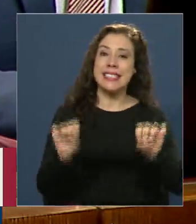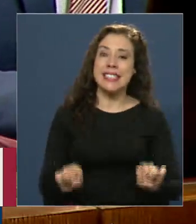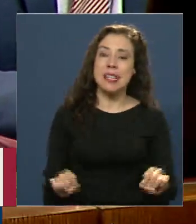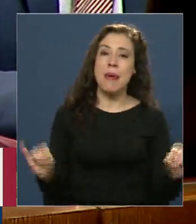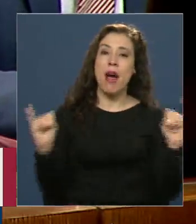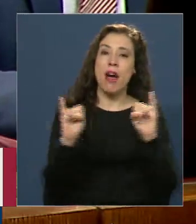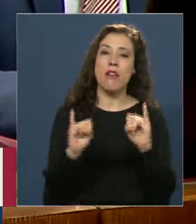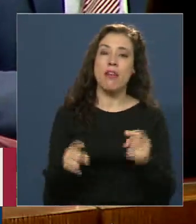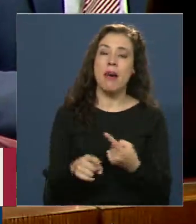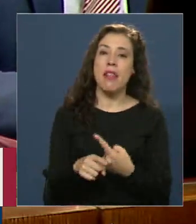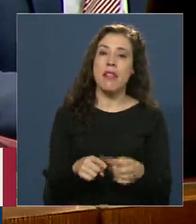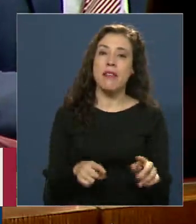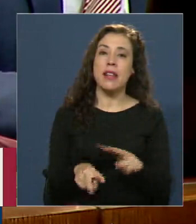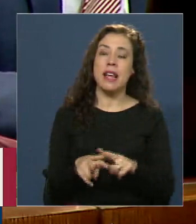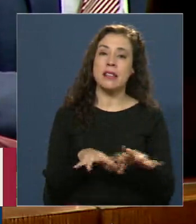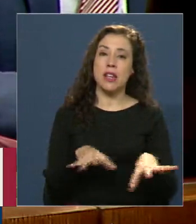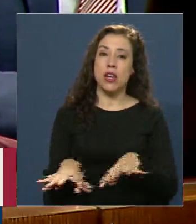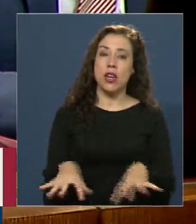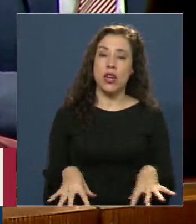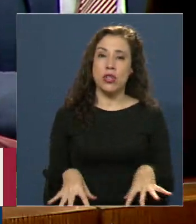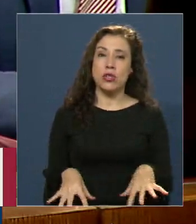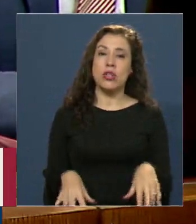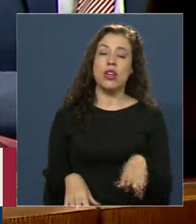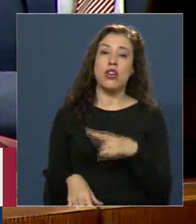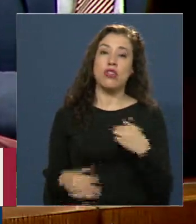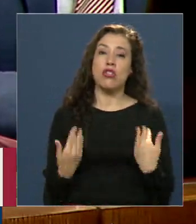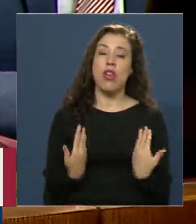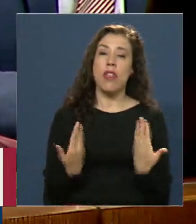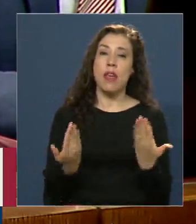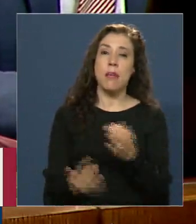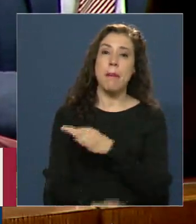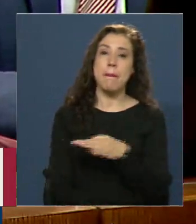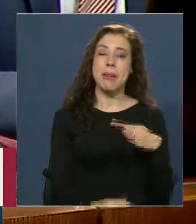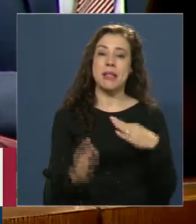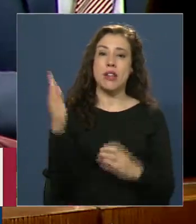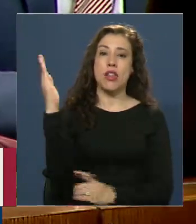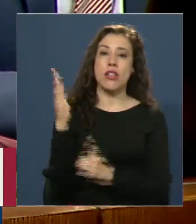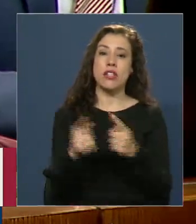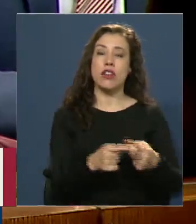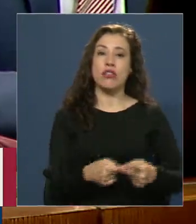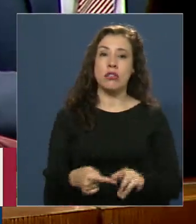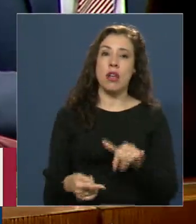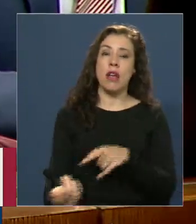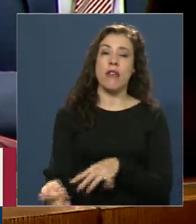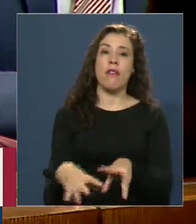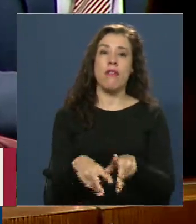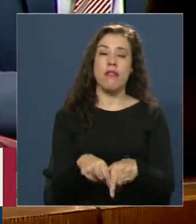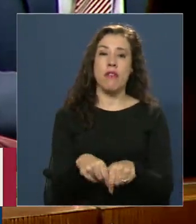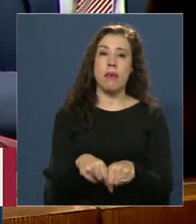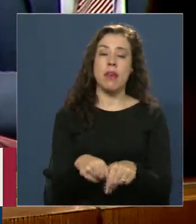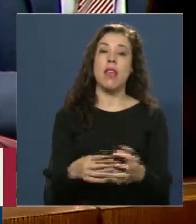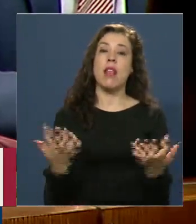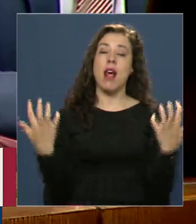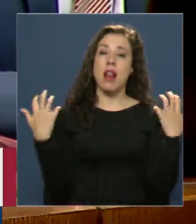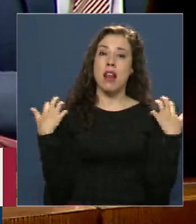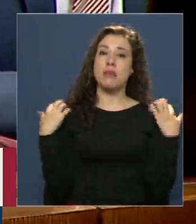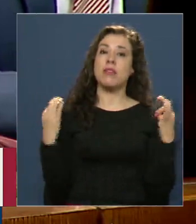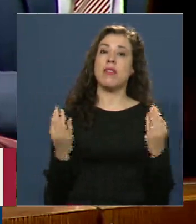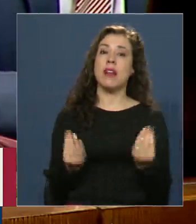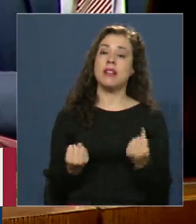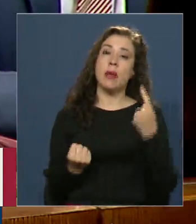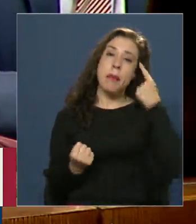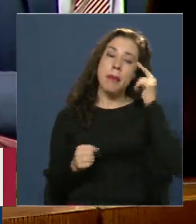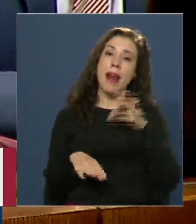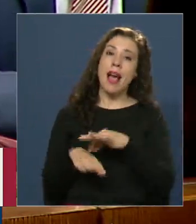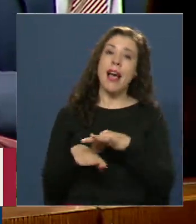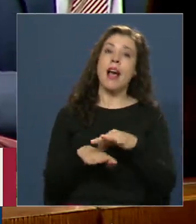forma distinta de hacer las cosas. Estamos dotando al Ministerio de Desarrollo Social y Familia de las facultades necesarias para